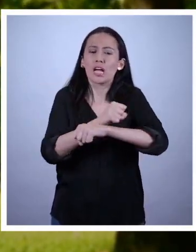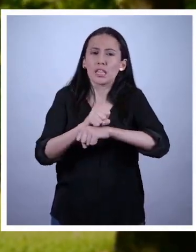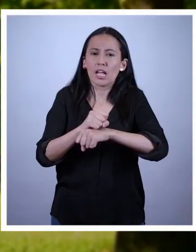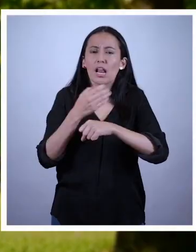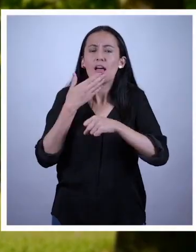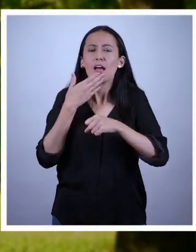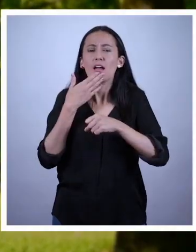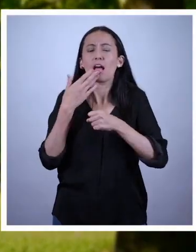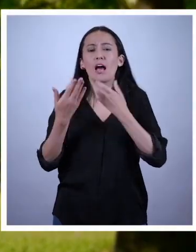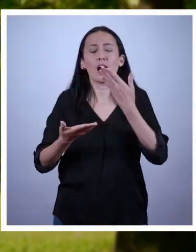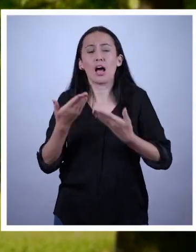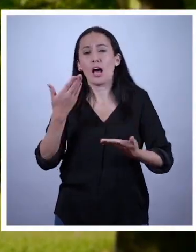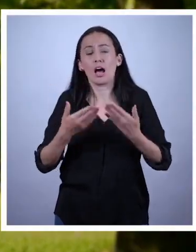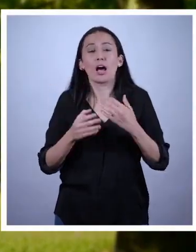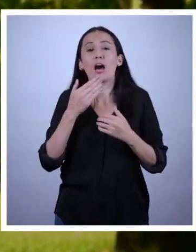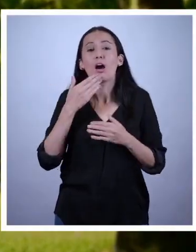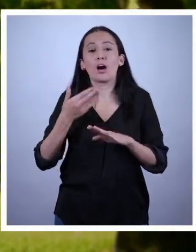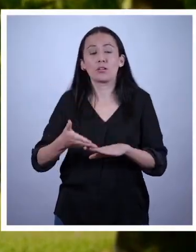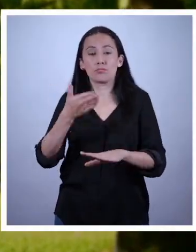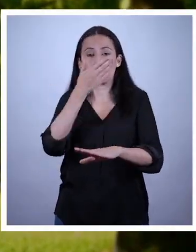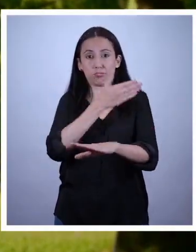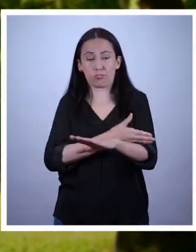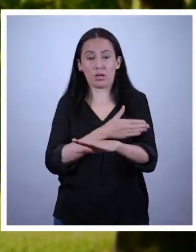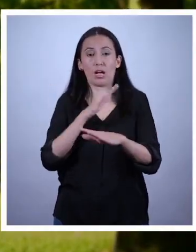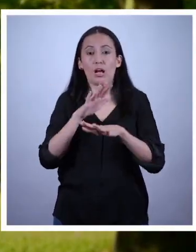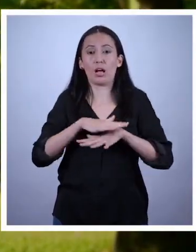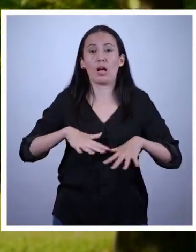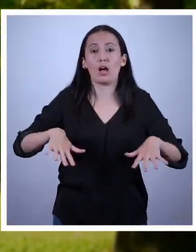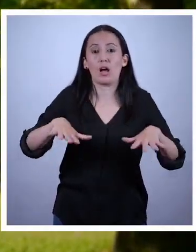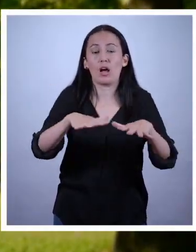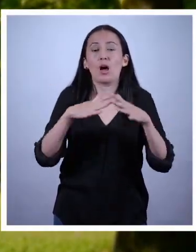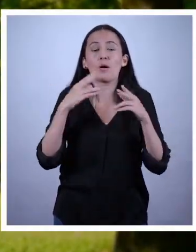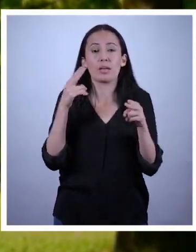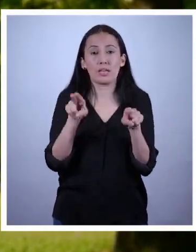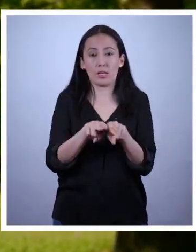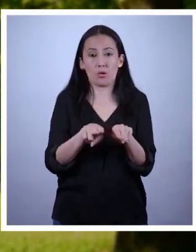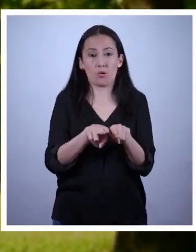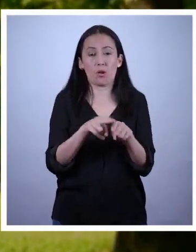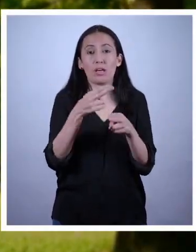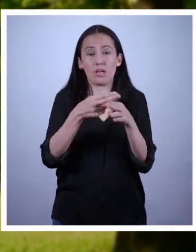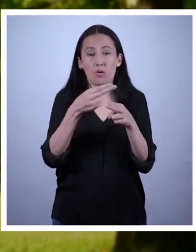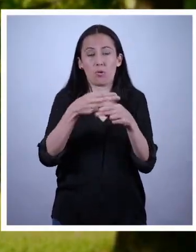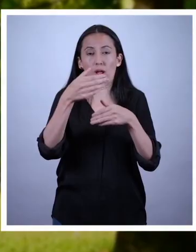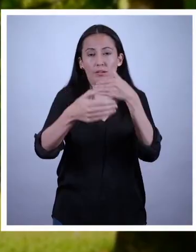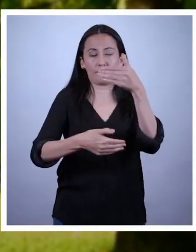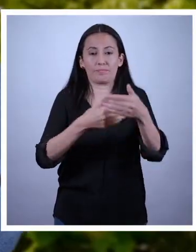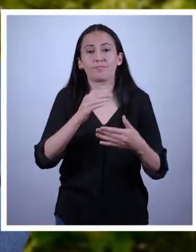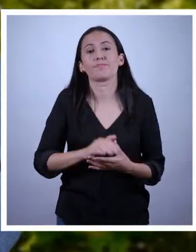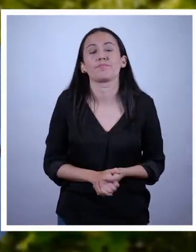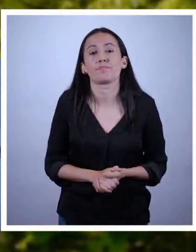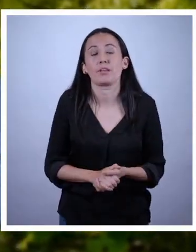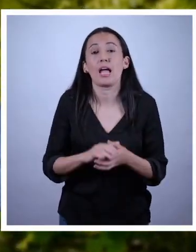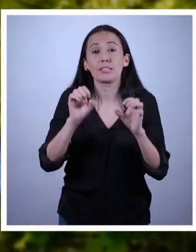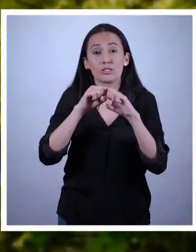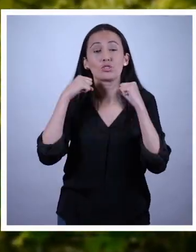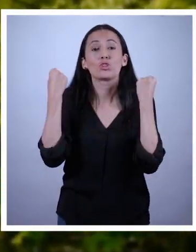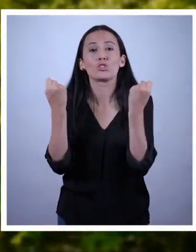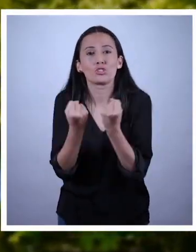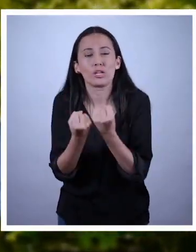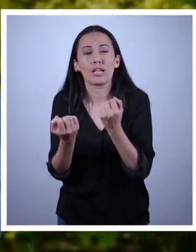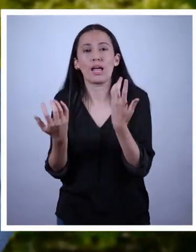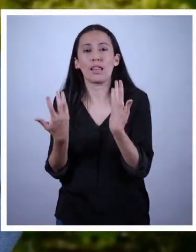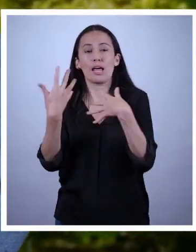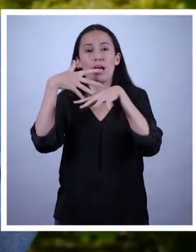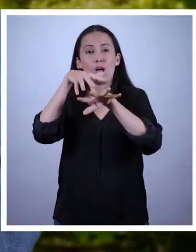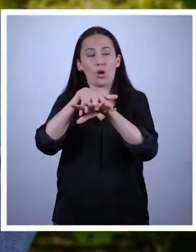Elena, sobre una pequeña colina enclavada tras el actual pueblo de pescadores, llamado con el mismo nombre. Se presume que